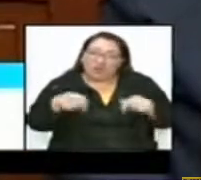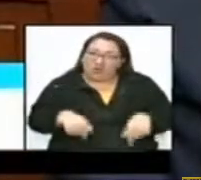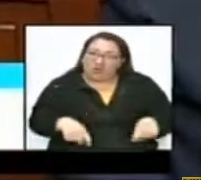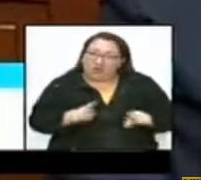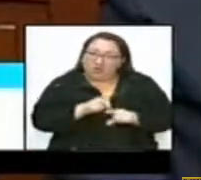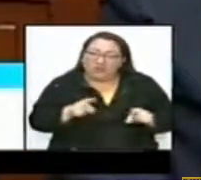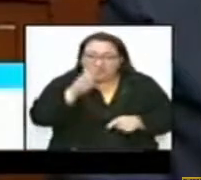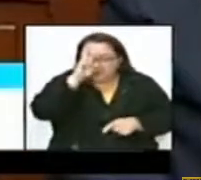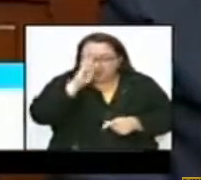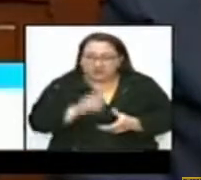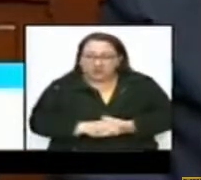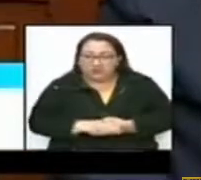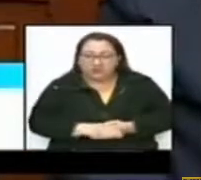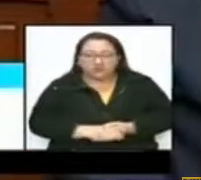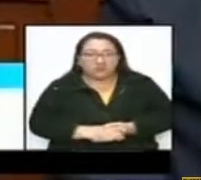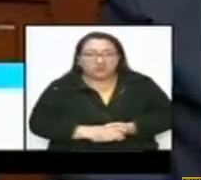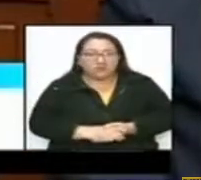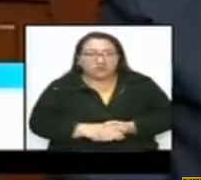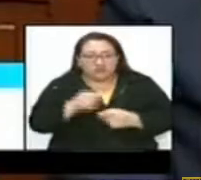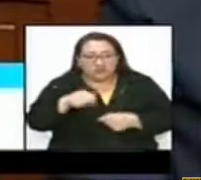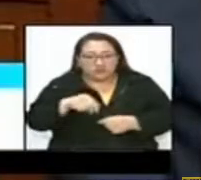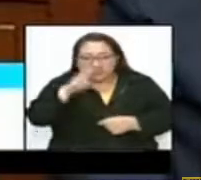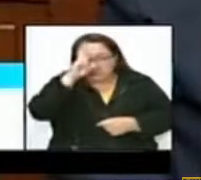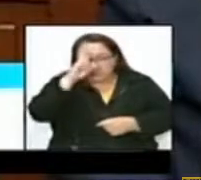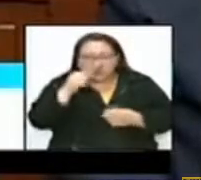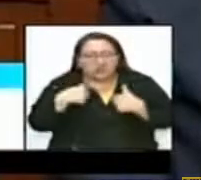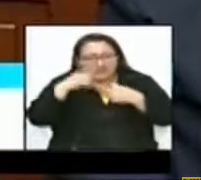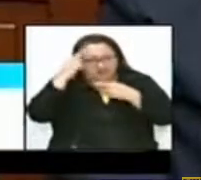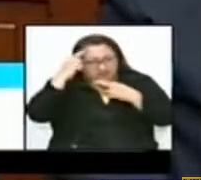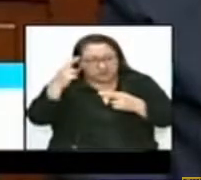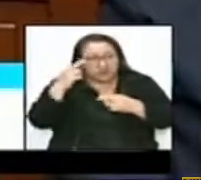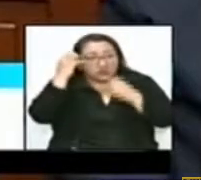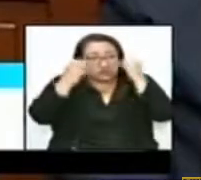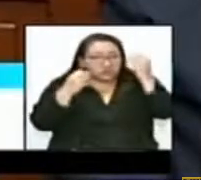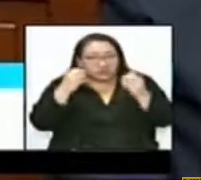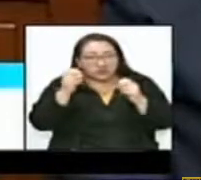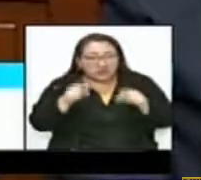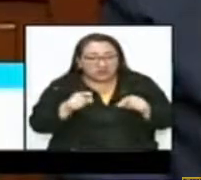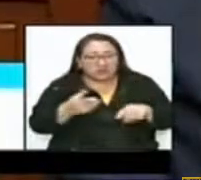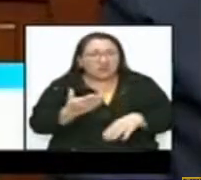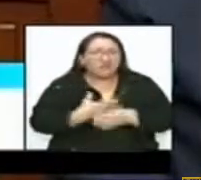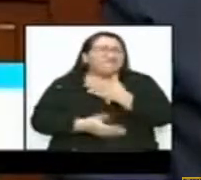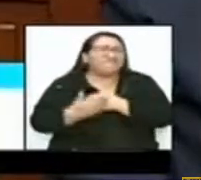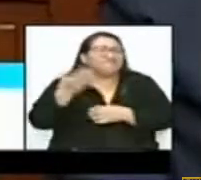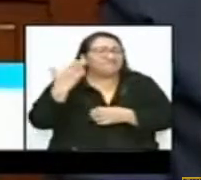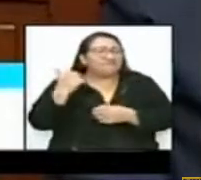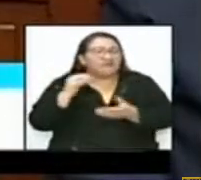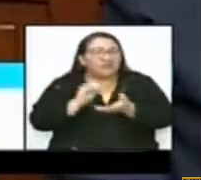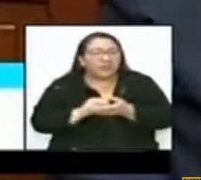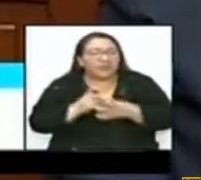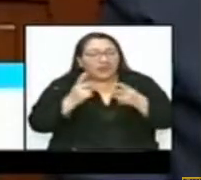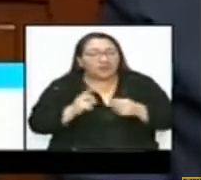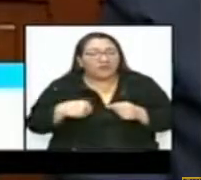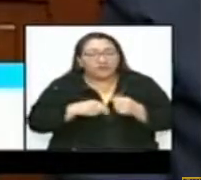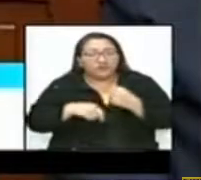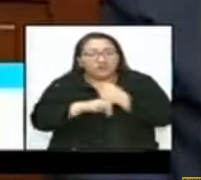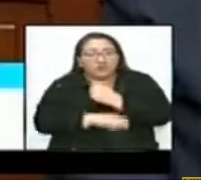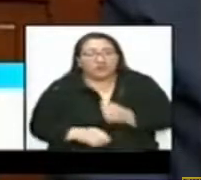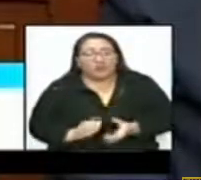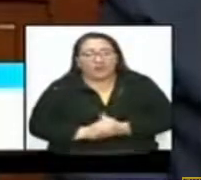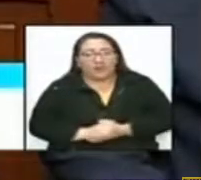el perú del siglo 21 en el perú democrático es acentuar la democracia en nuestro país